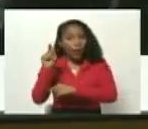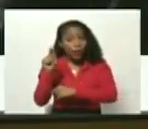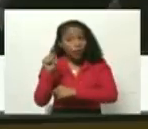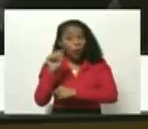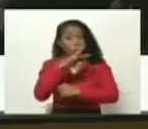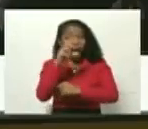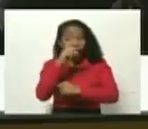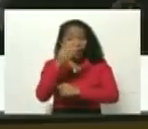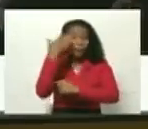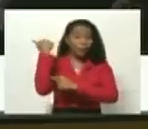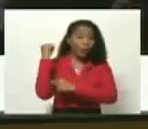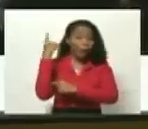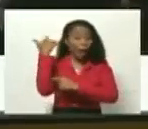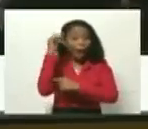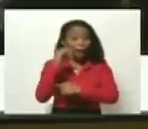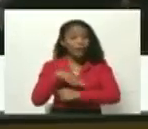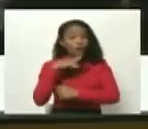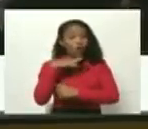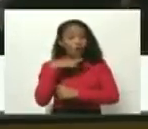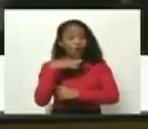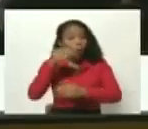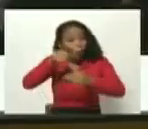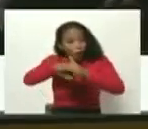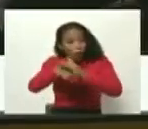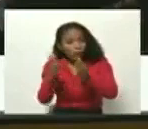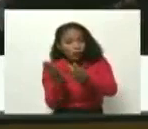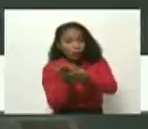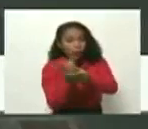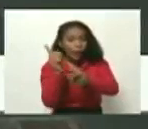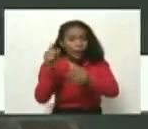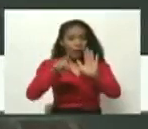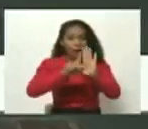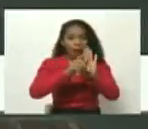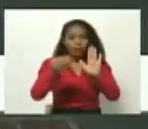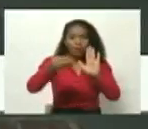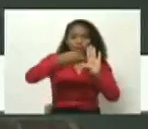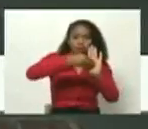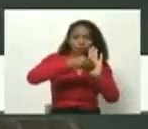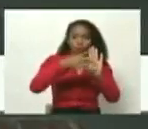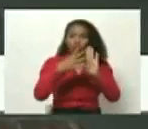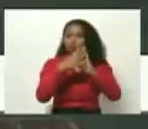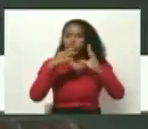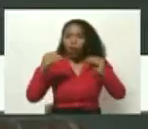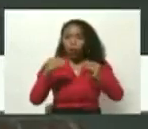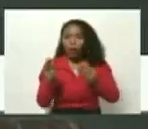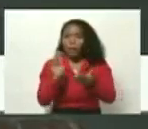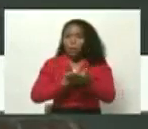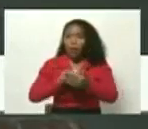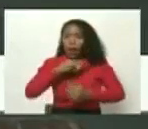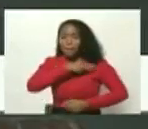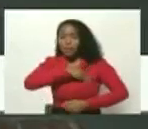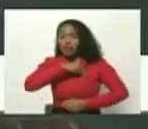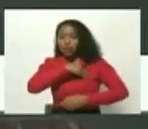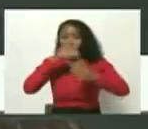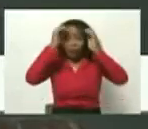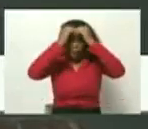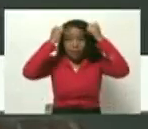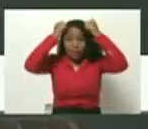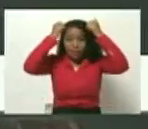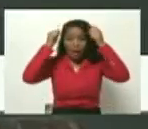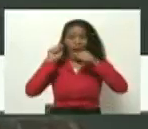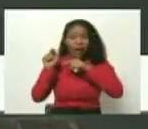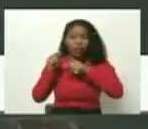años está contenido en esta ley, que establece la misión de la milicia. Dice, la